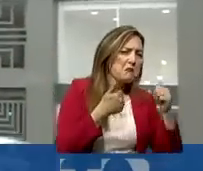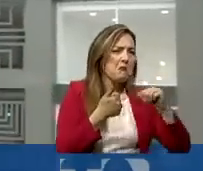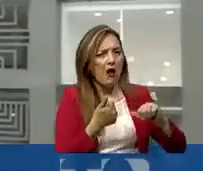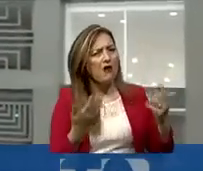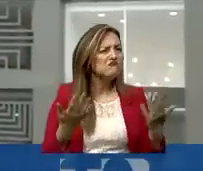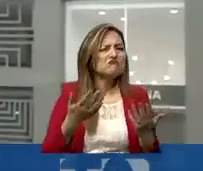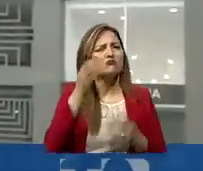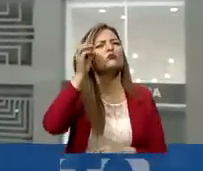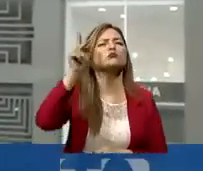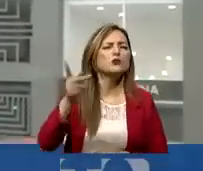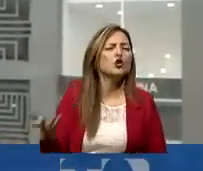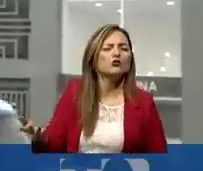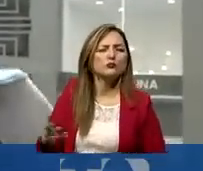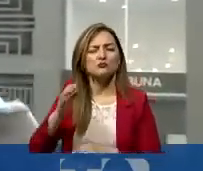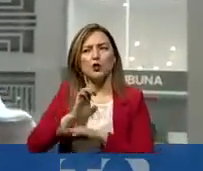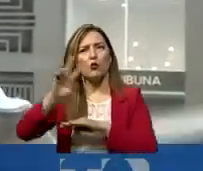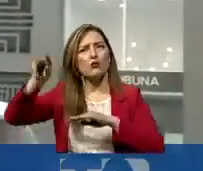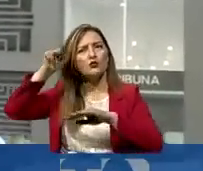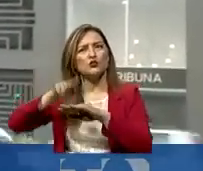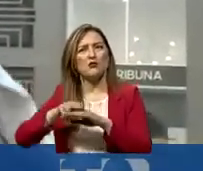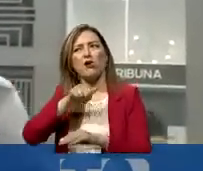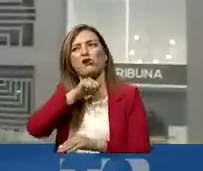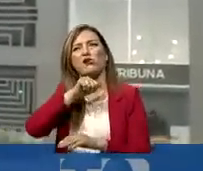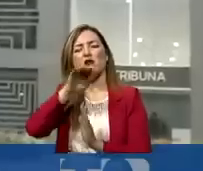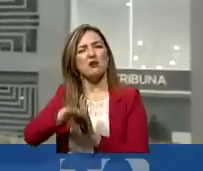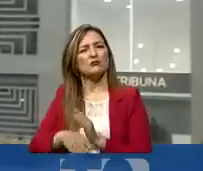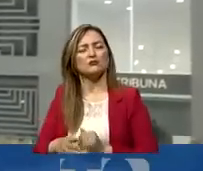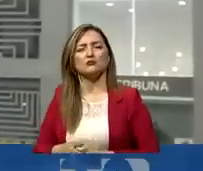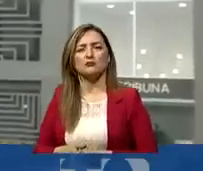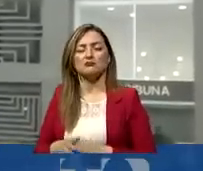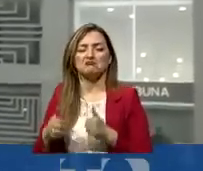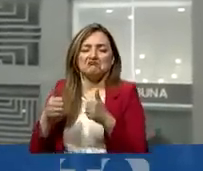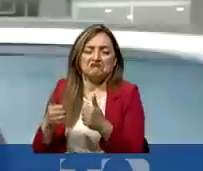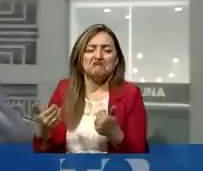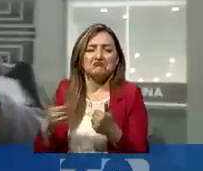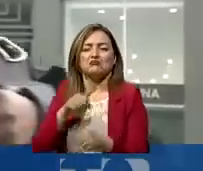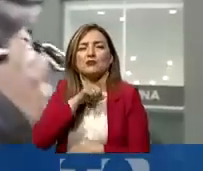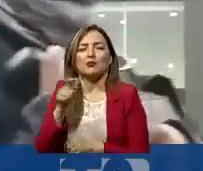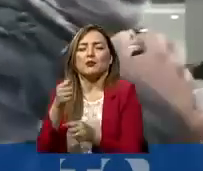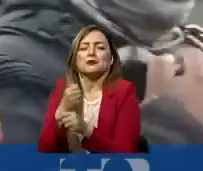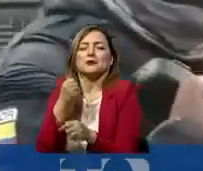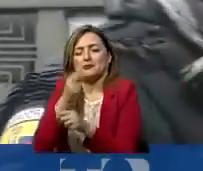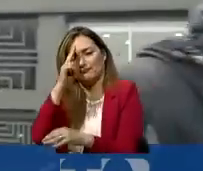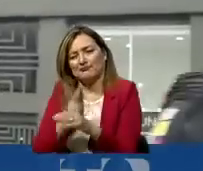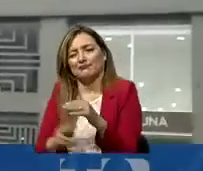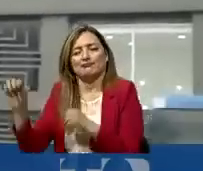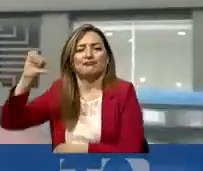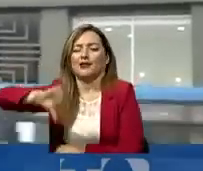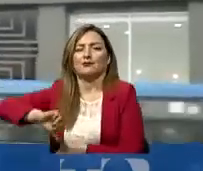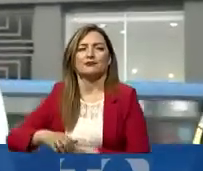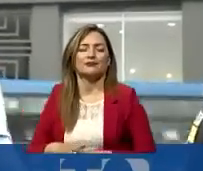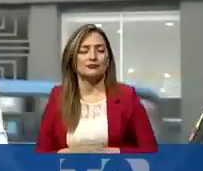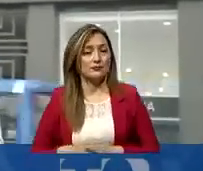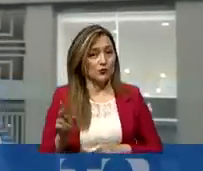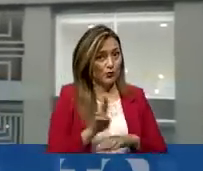índices delincuenciales a nivel nacional? Está bueno para la delincuencia, pero para una persona que es humilde y trabajadora, no vale. Usted